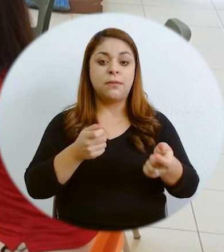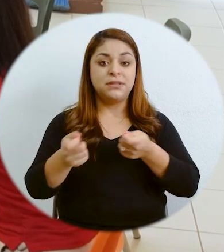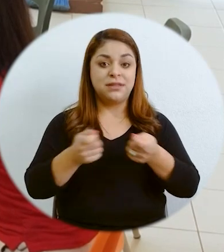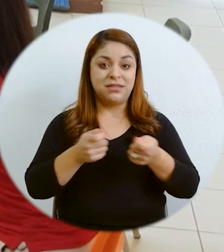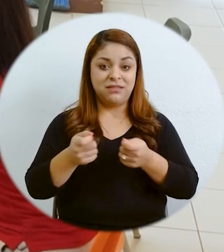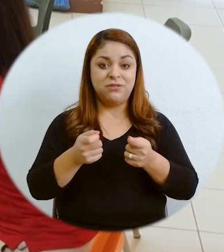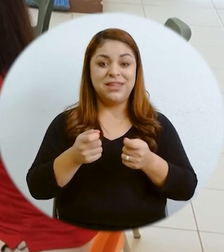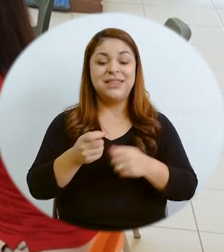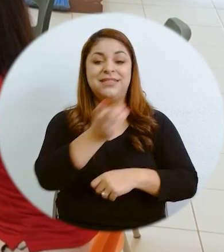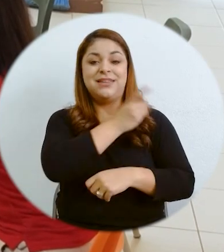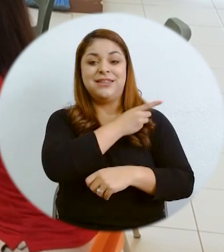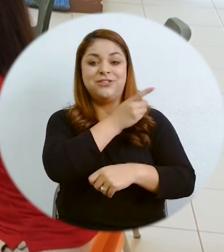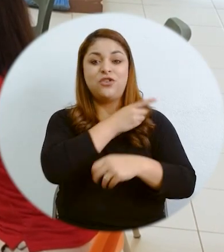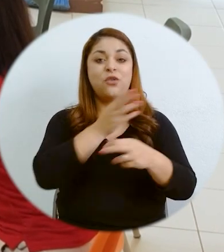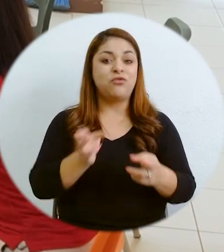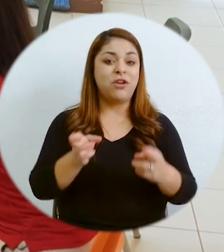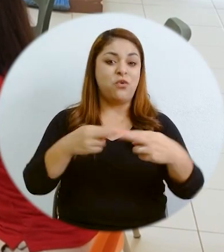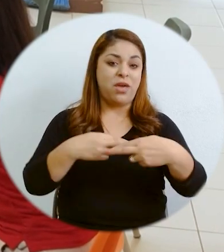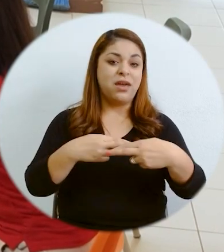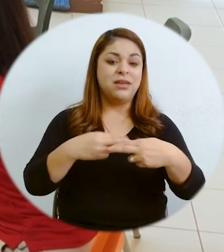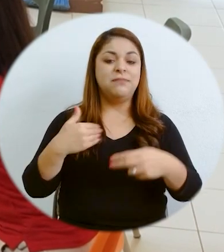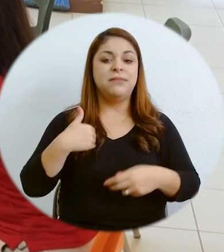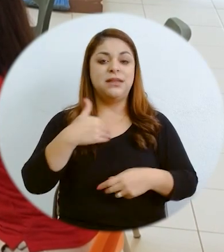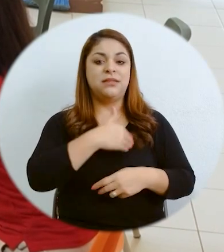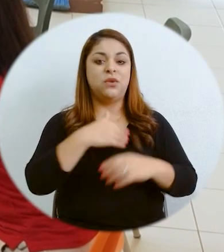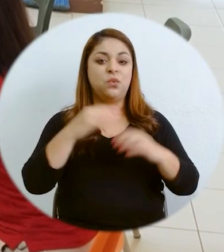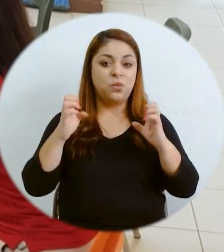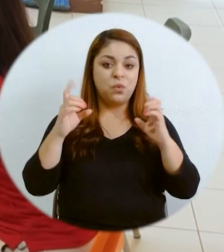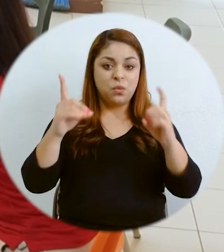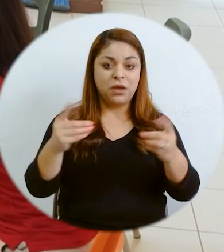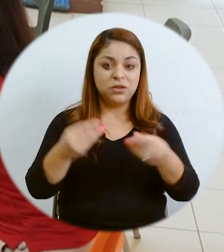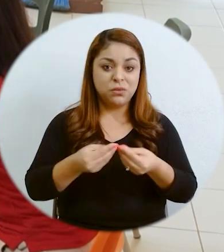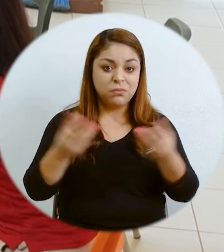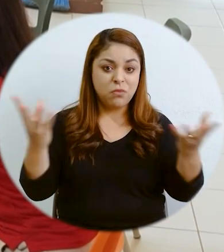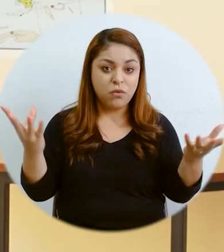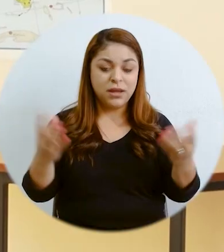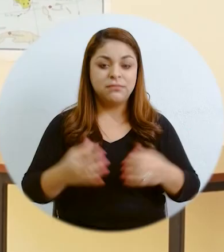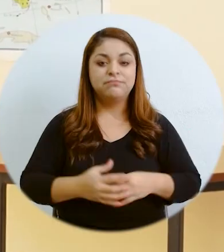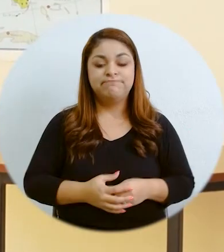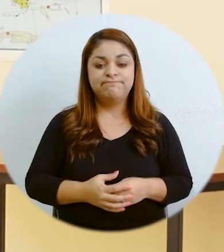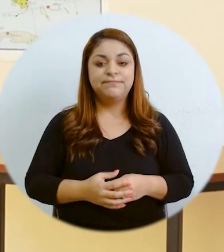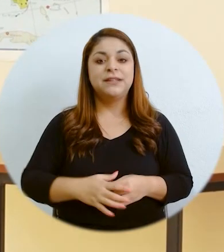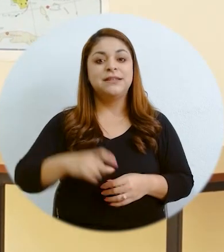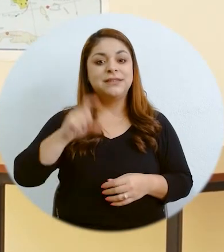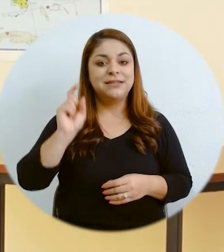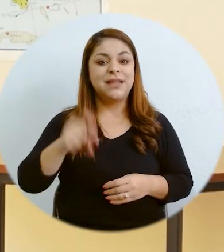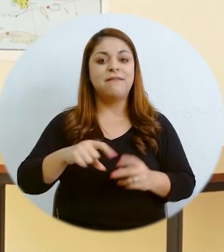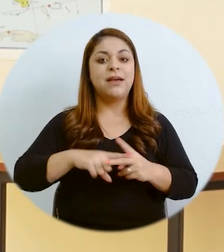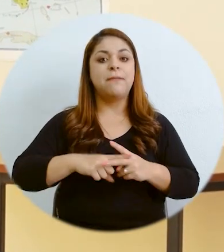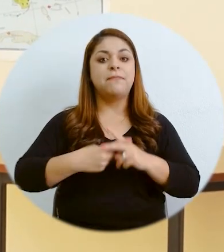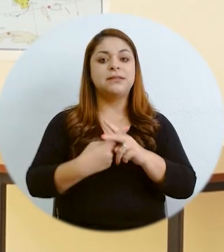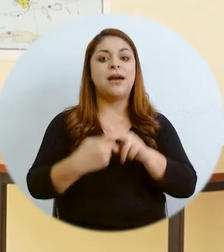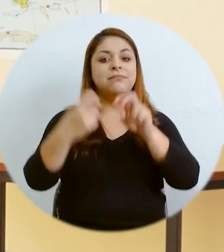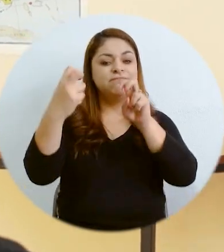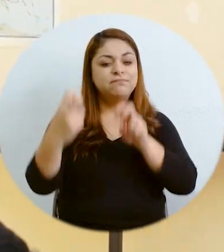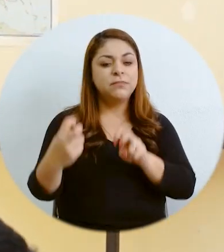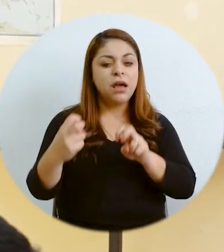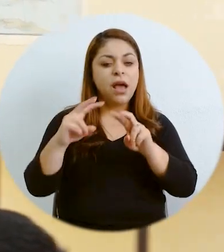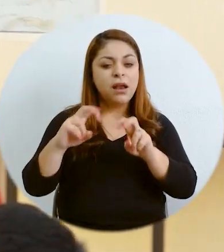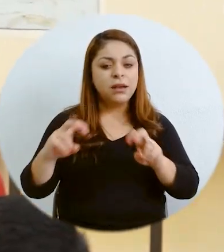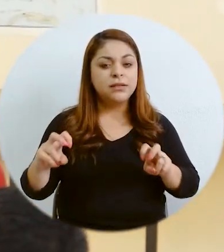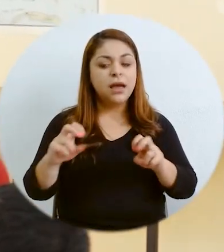centros educativos y obviamente de las direcciones regionales y del mismo Ministerio de Educación Pública. Hay que empezar por